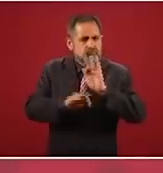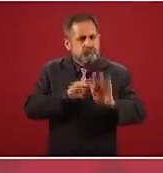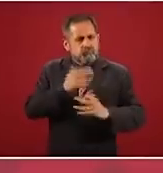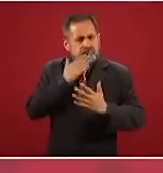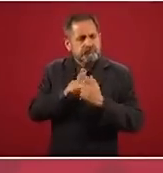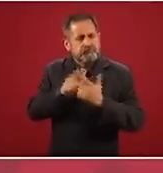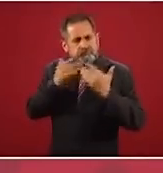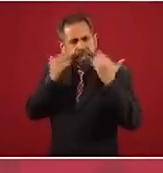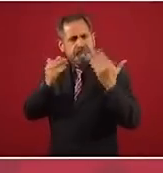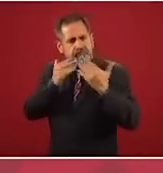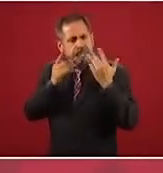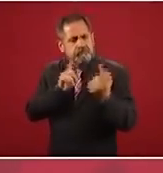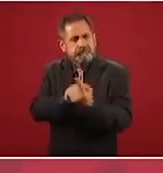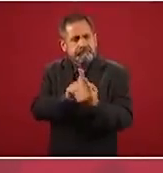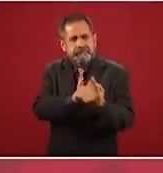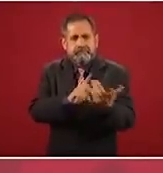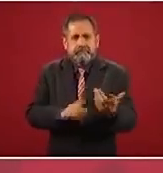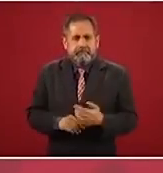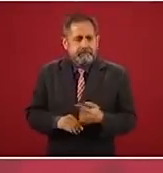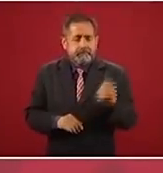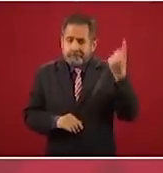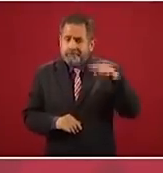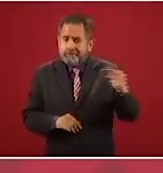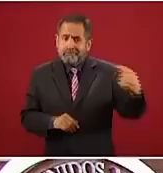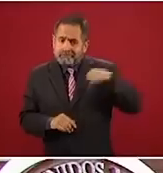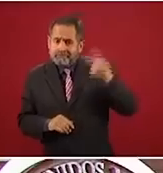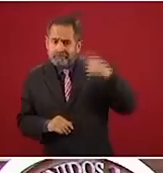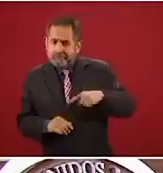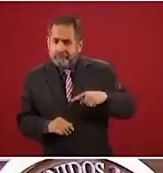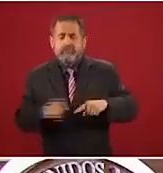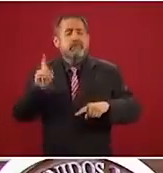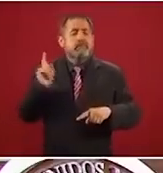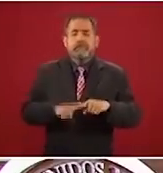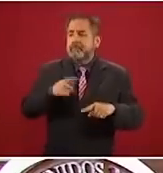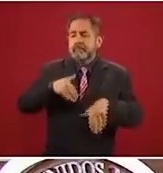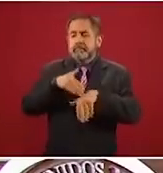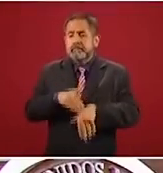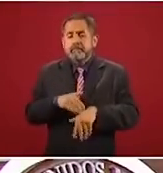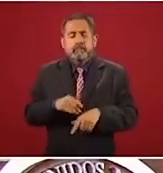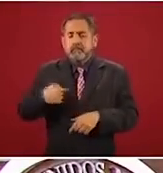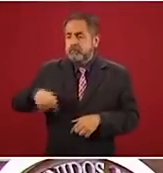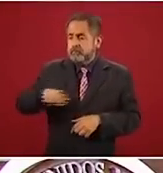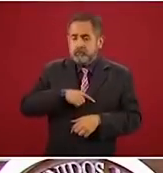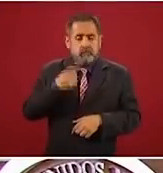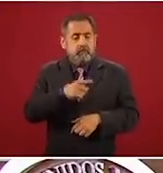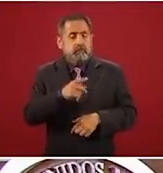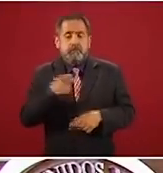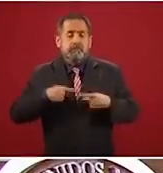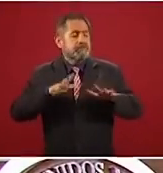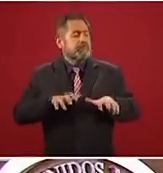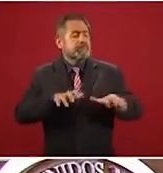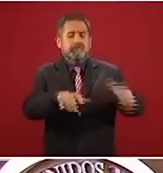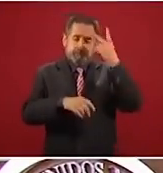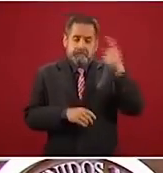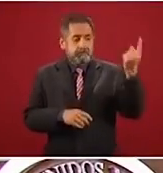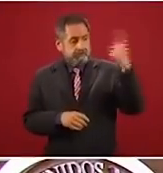que son nuestros amos. El único amo que tenemos es el pueblo de México